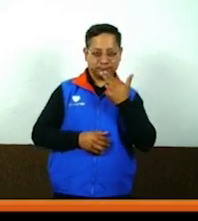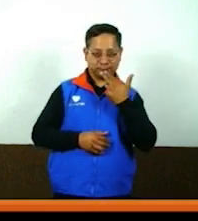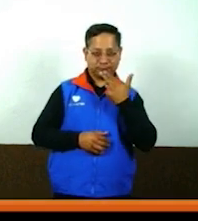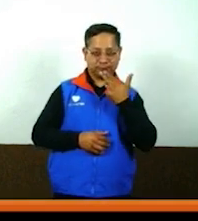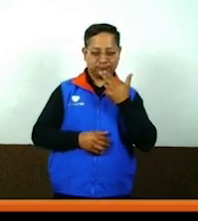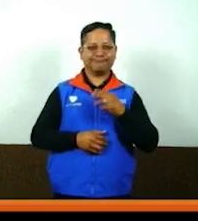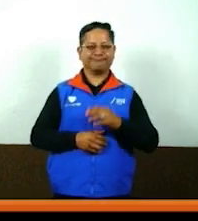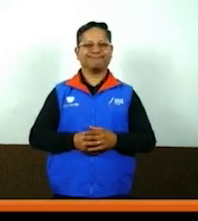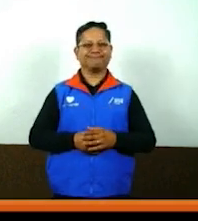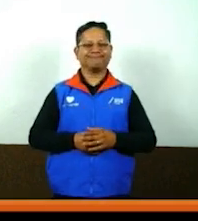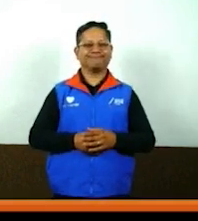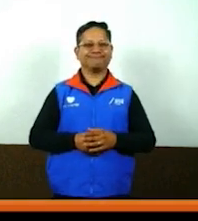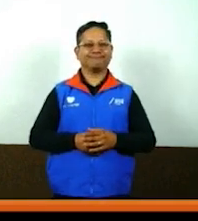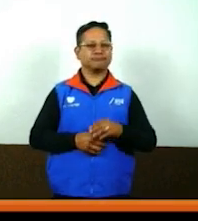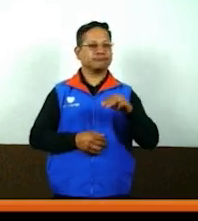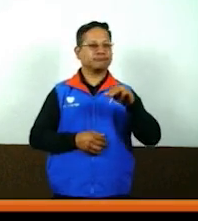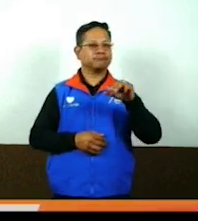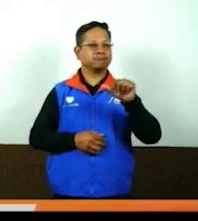Chihuahua.